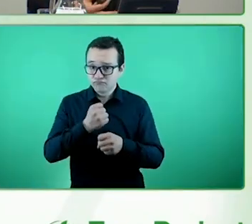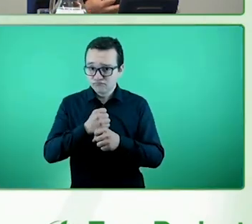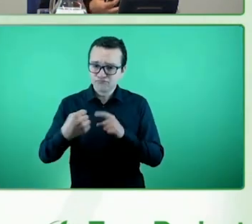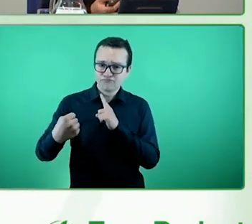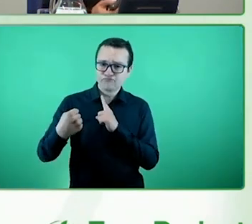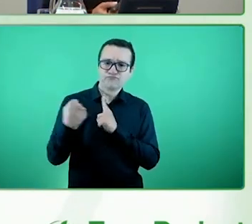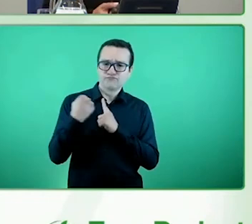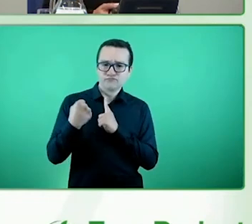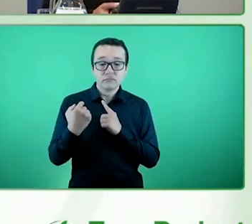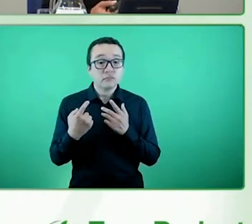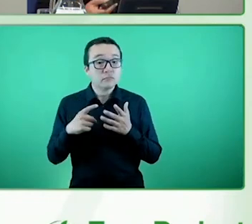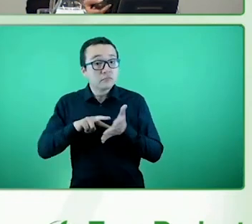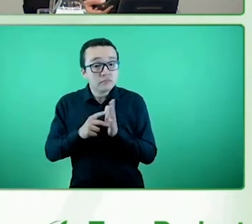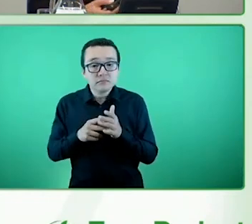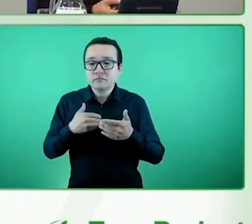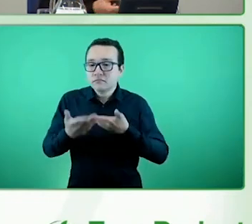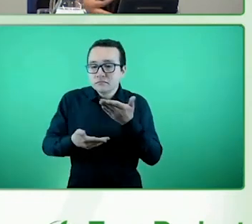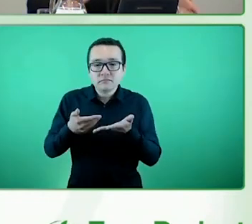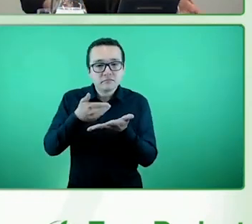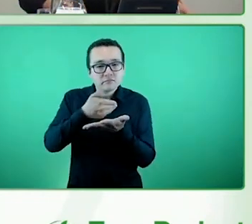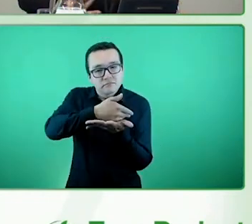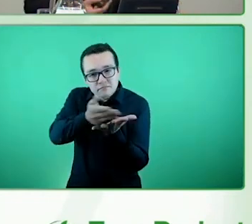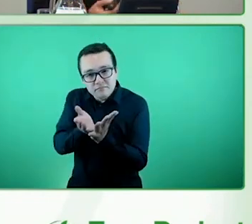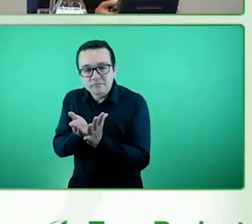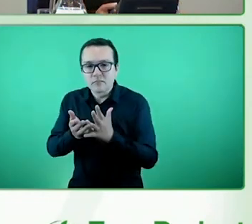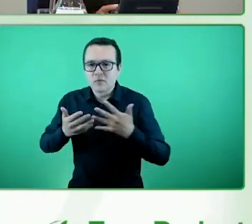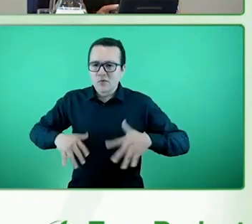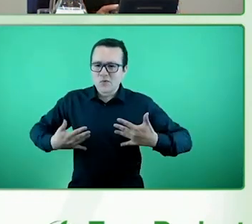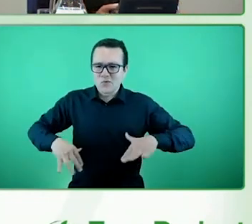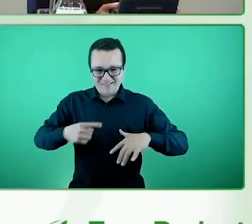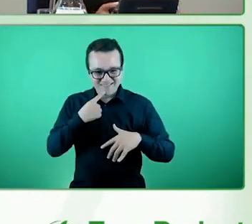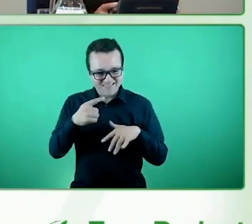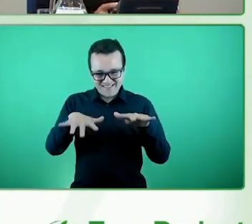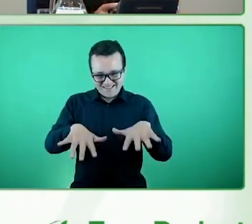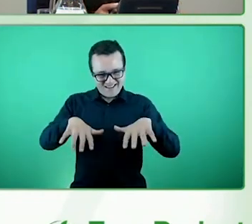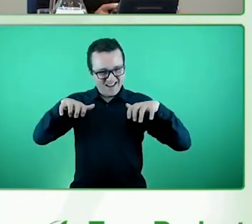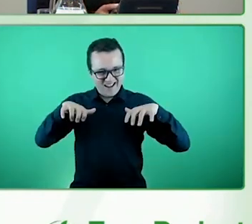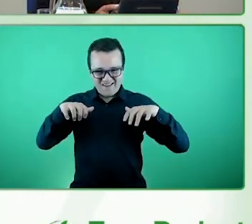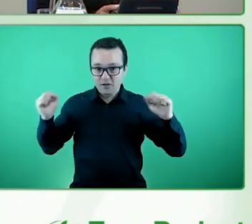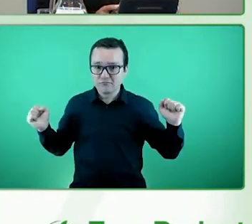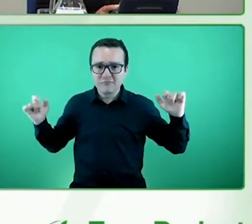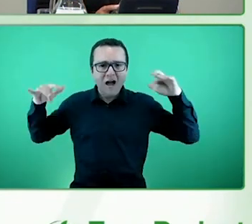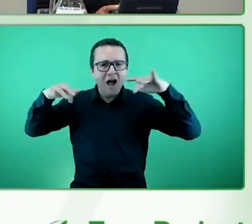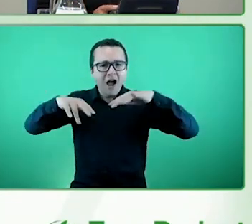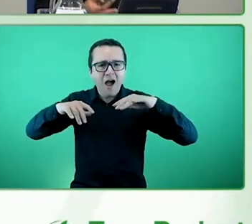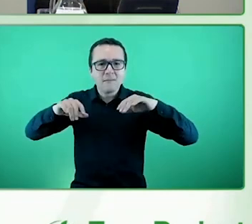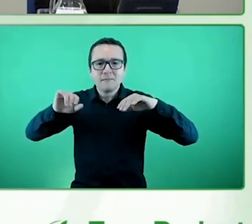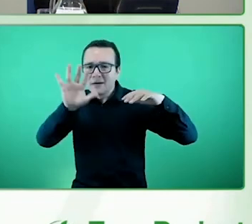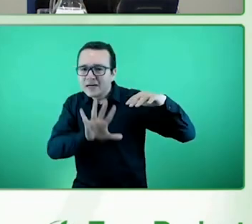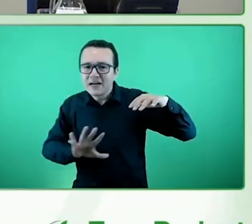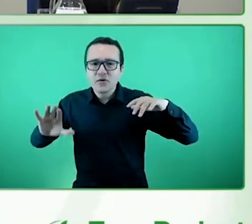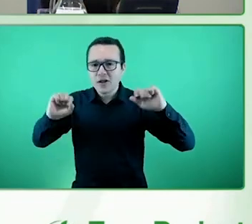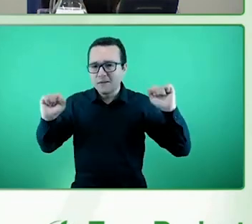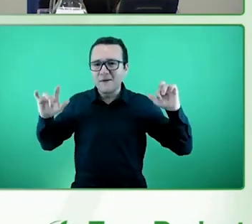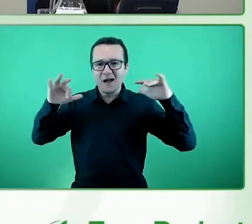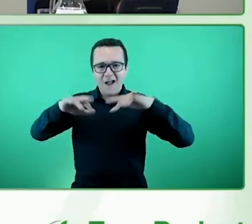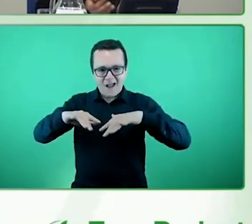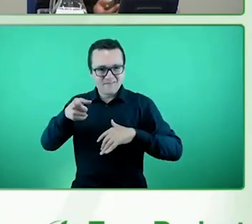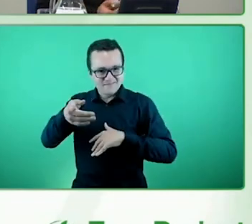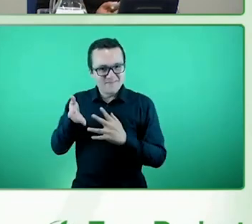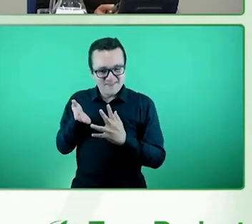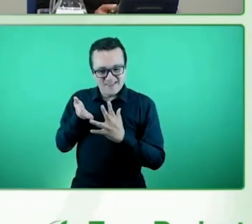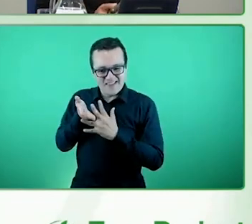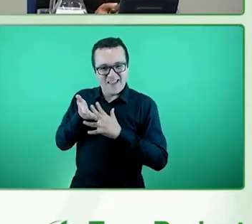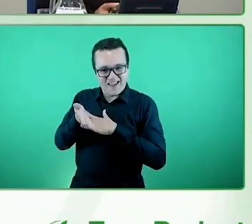refiero a lo que parece un evento, me refiero a una plataforma regional, es donde el lugar que ya tuve la oportunidad de contar con las compañeras